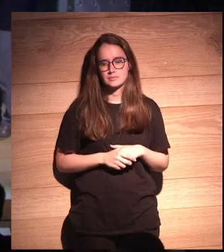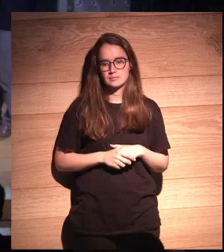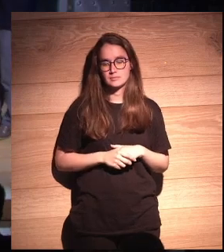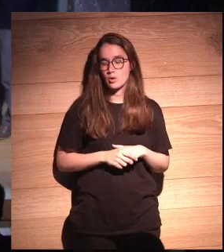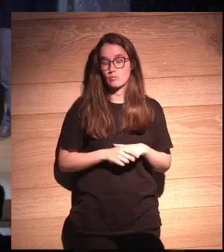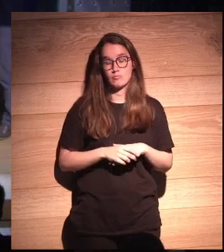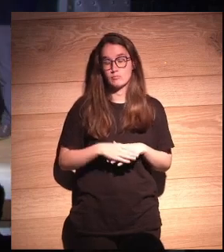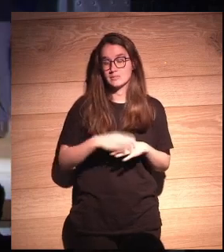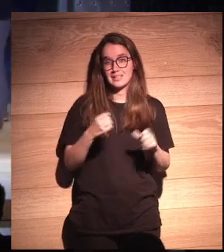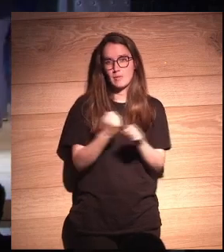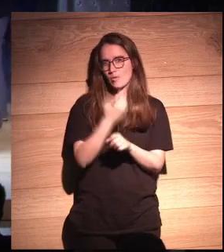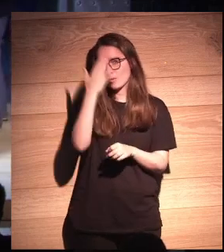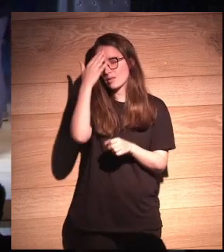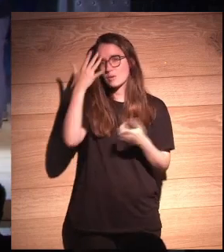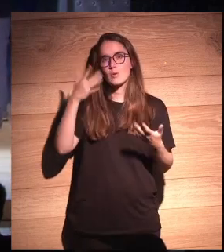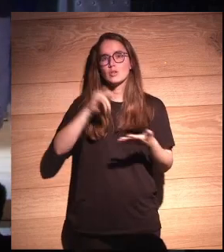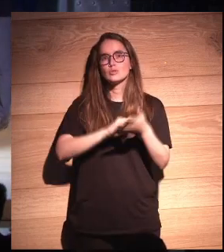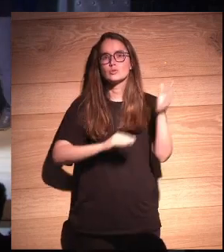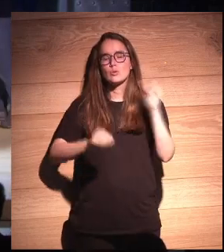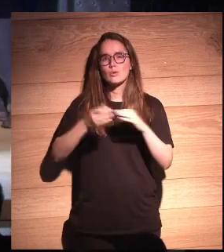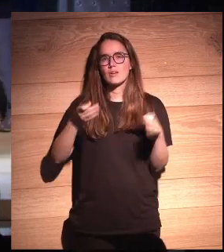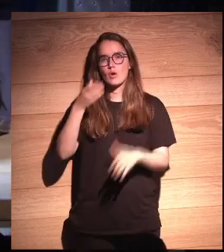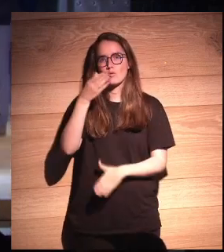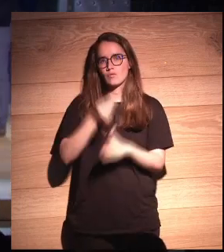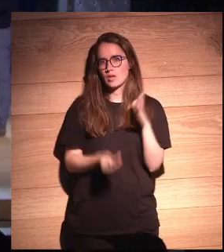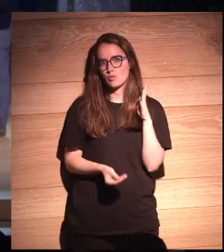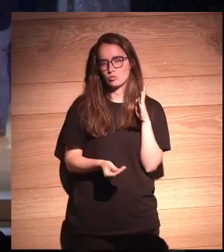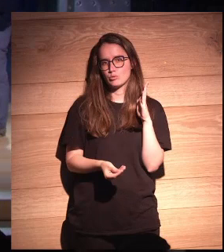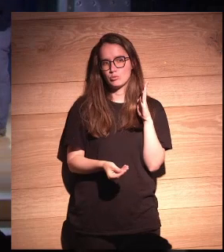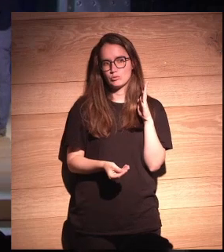la principal función es solucionar los errores